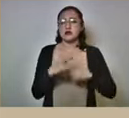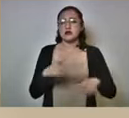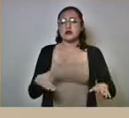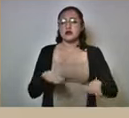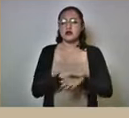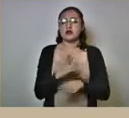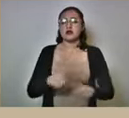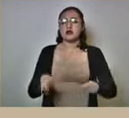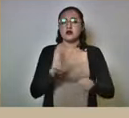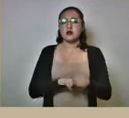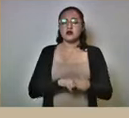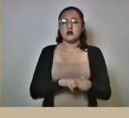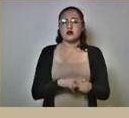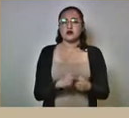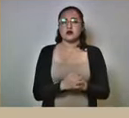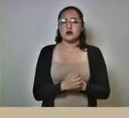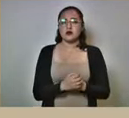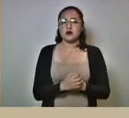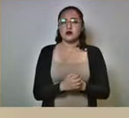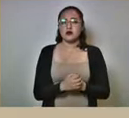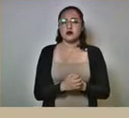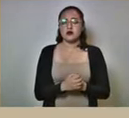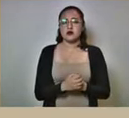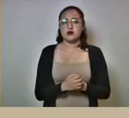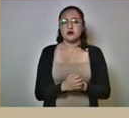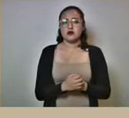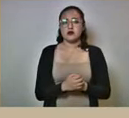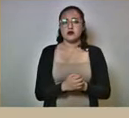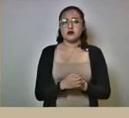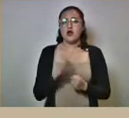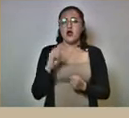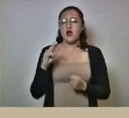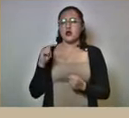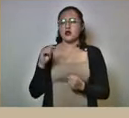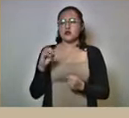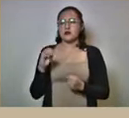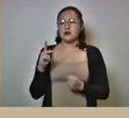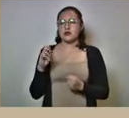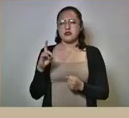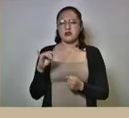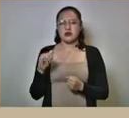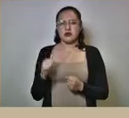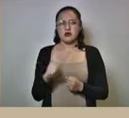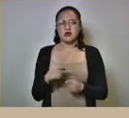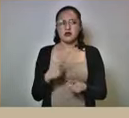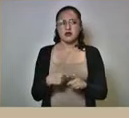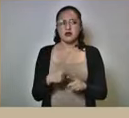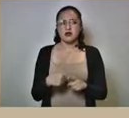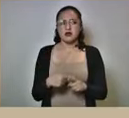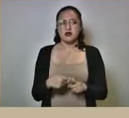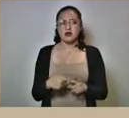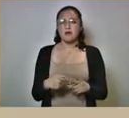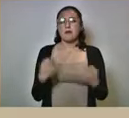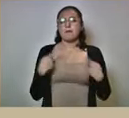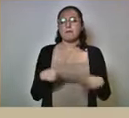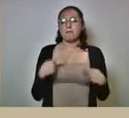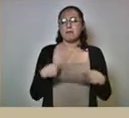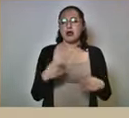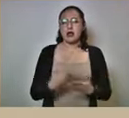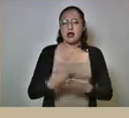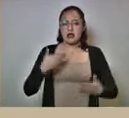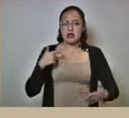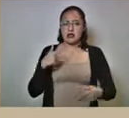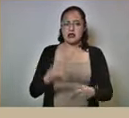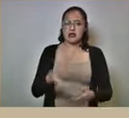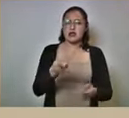o se está ya reconvirtiendo el hospital de traumatología, la gente que habitualmente estaba ahí con